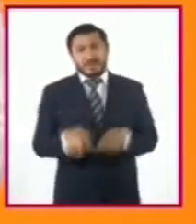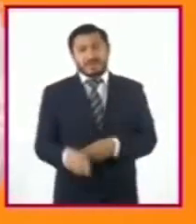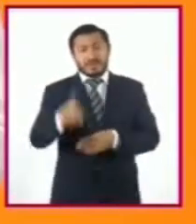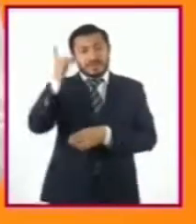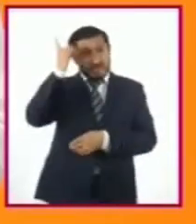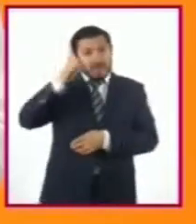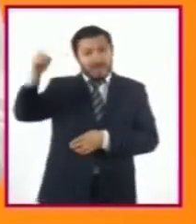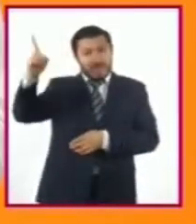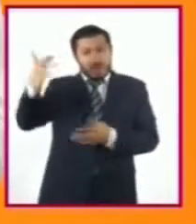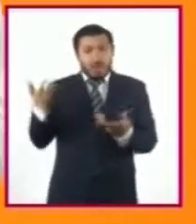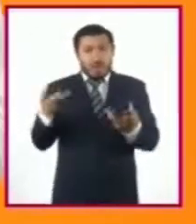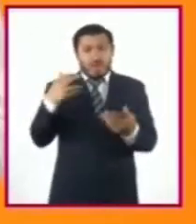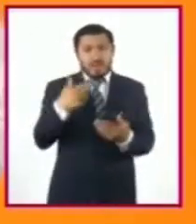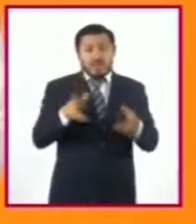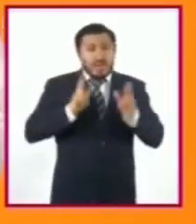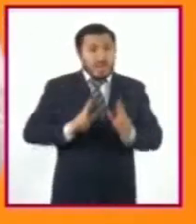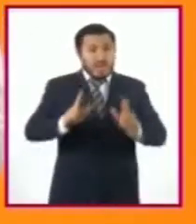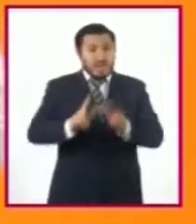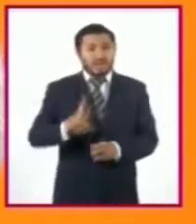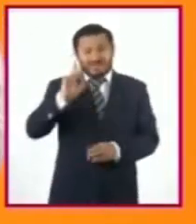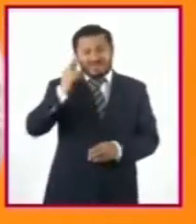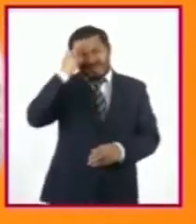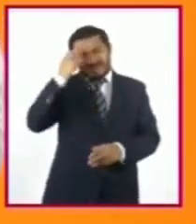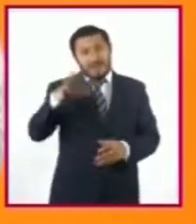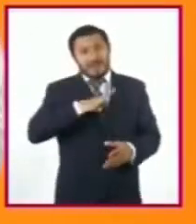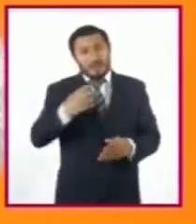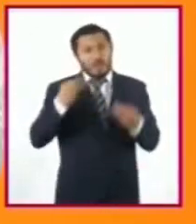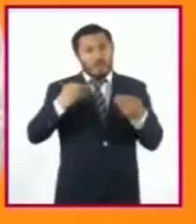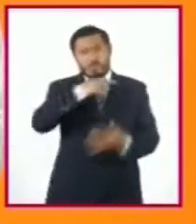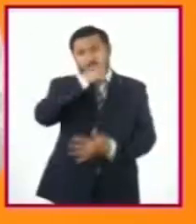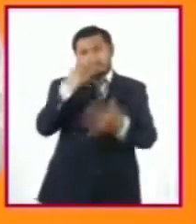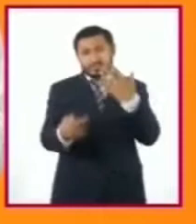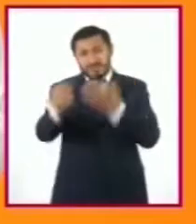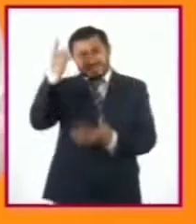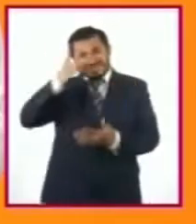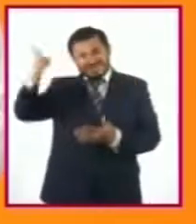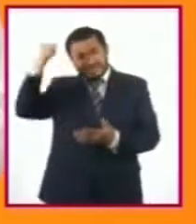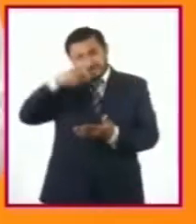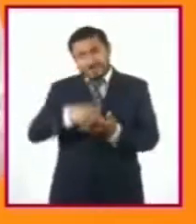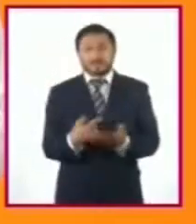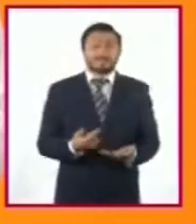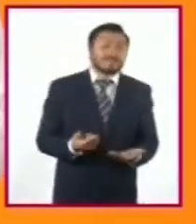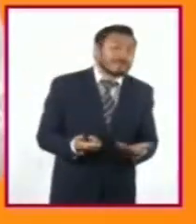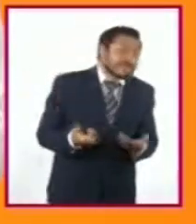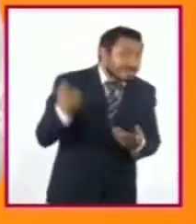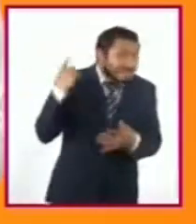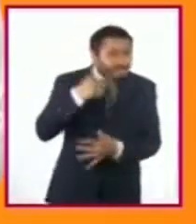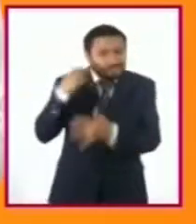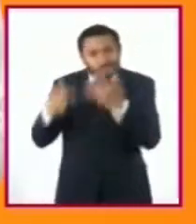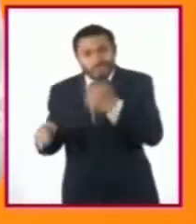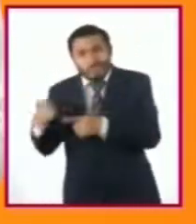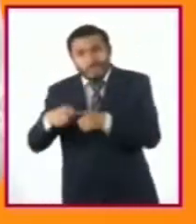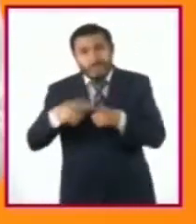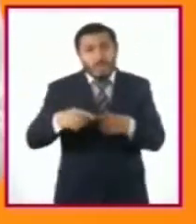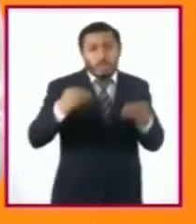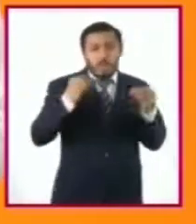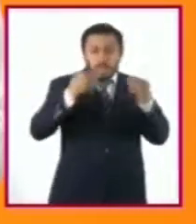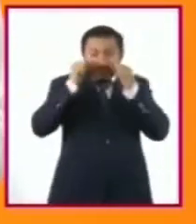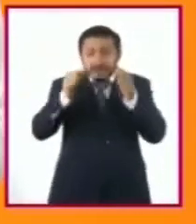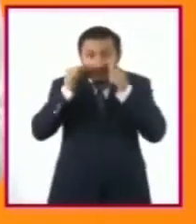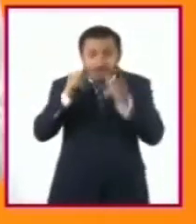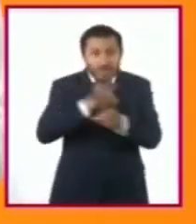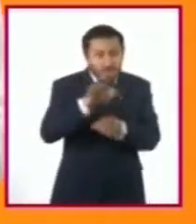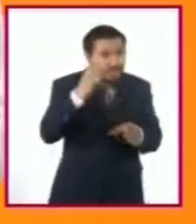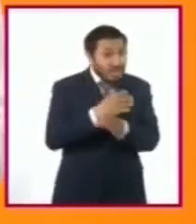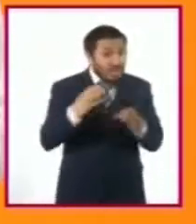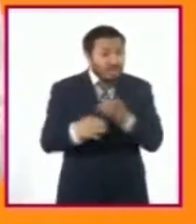héroes. Recuerden que creían en la existencia de muchos dioses diferentes que estaban muy pendientes de lo que hacían y